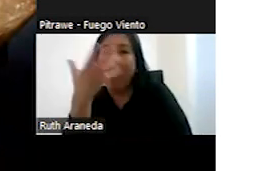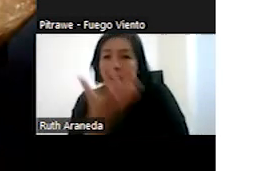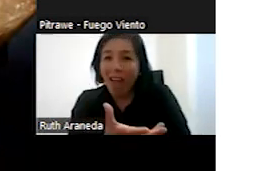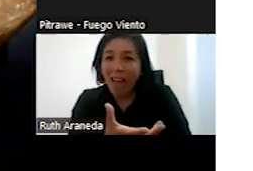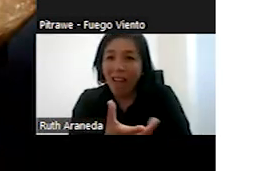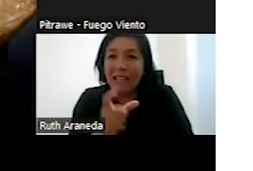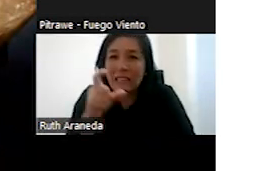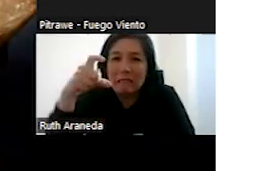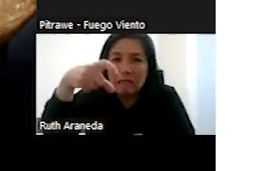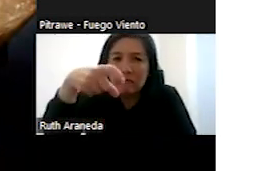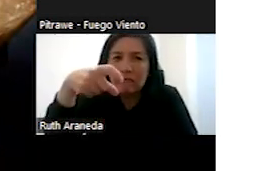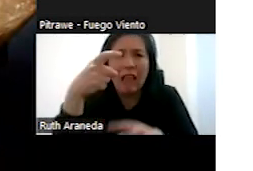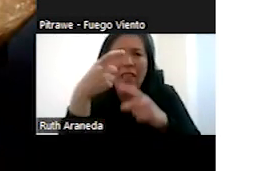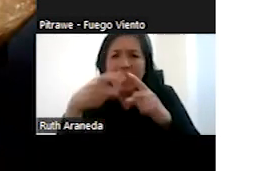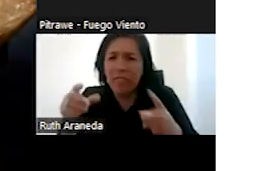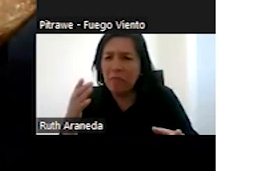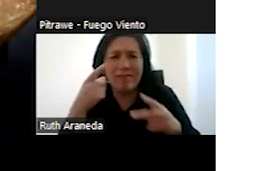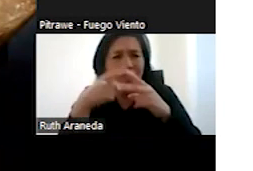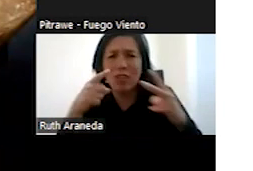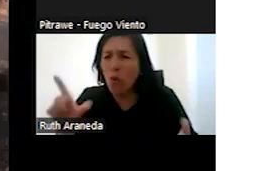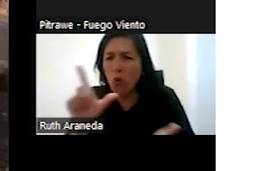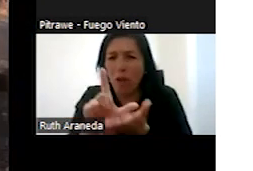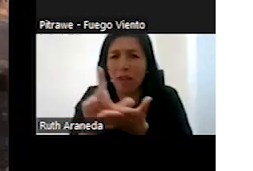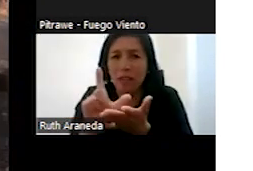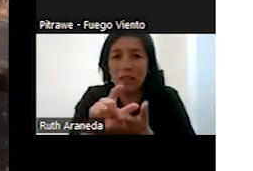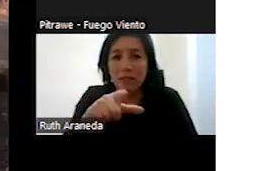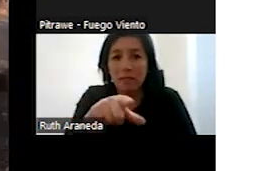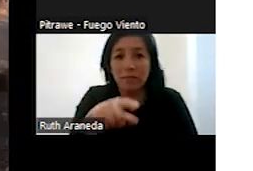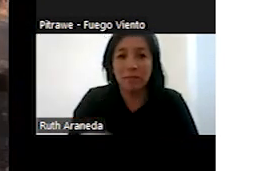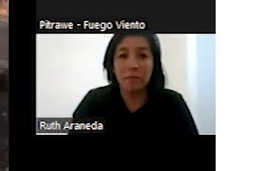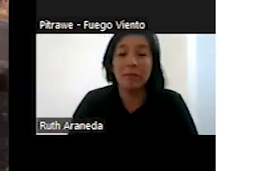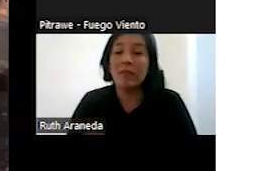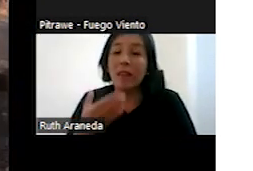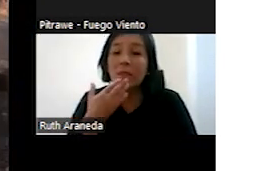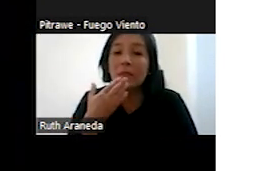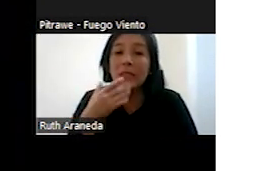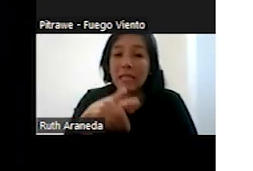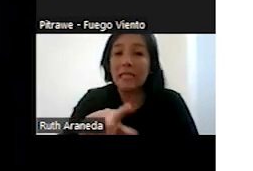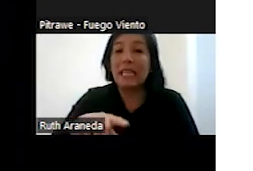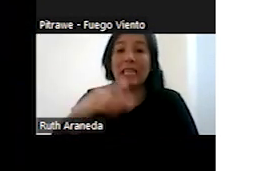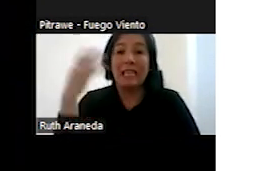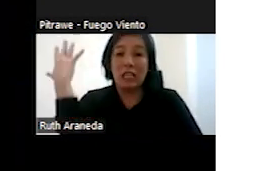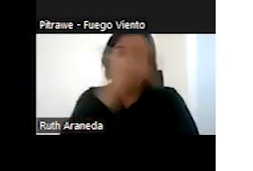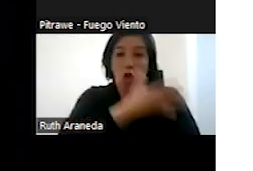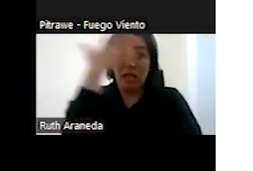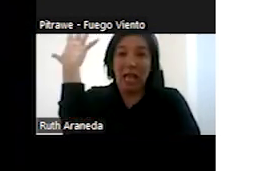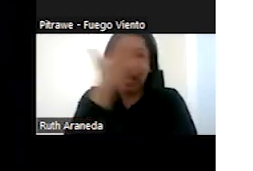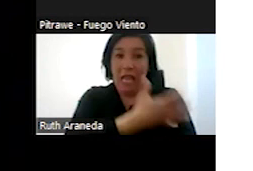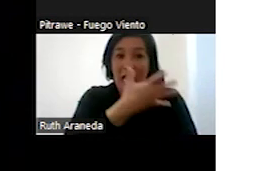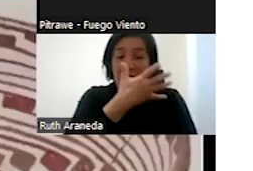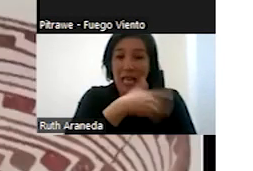levanta las clavas. Por suerte aquí aparecieron en contexto. Como también ocurrió en Quillota, aquí